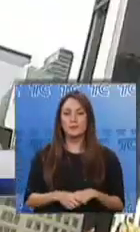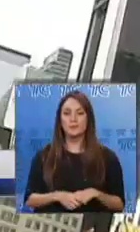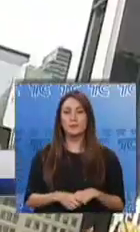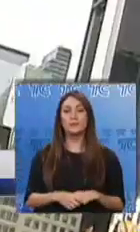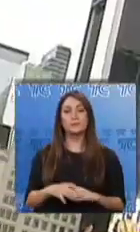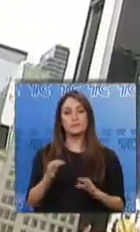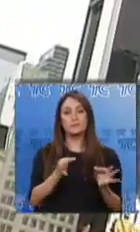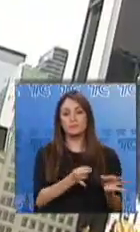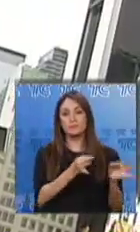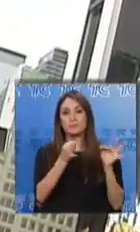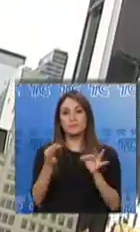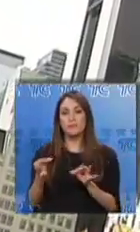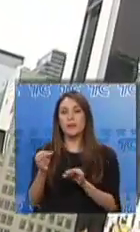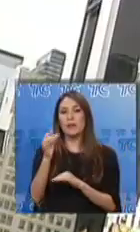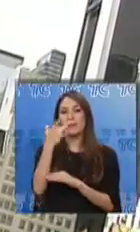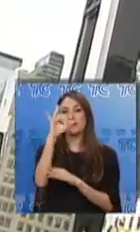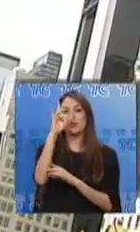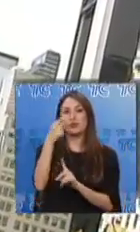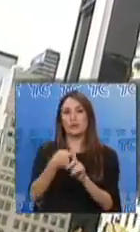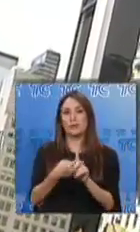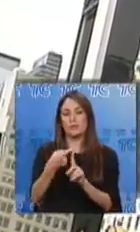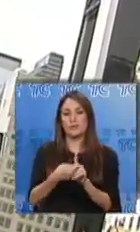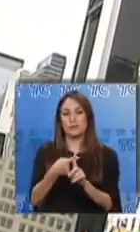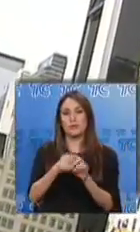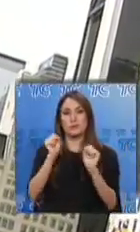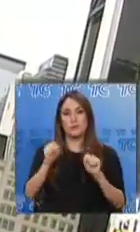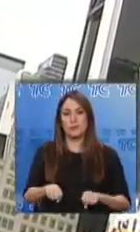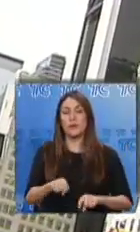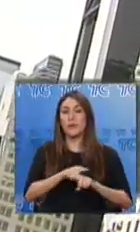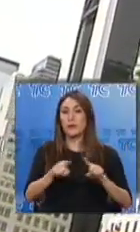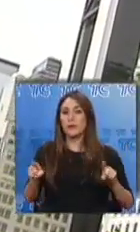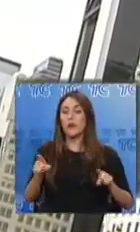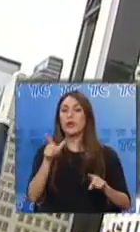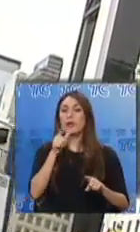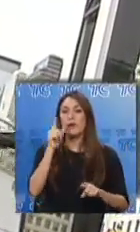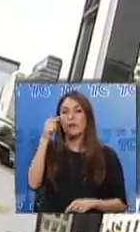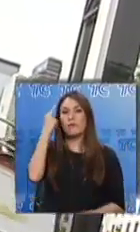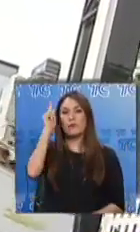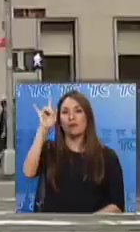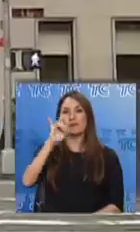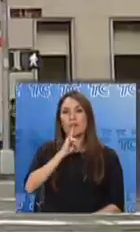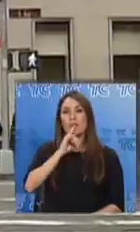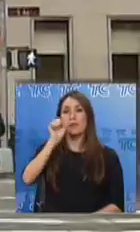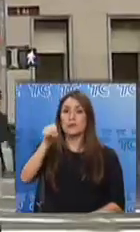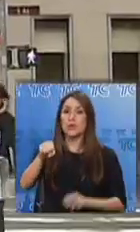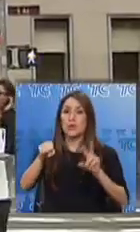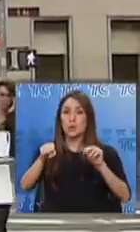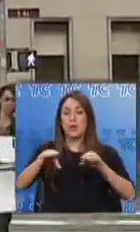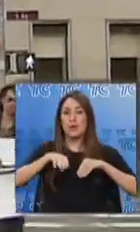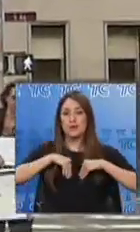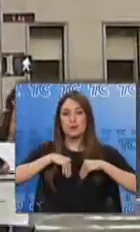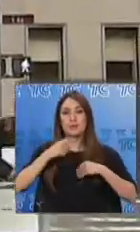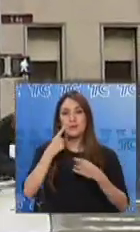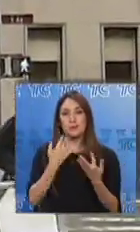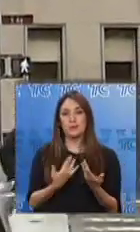Podría extenderse hasta por 18 meses. Y por el momento todo está en manos del gobierno de Estados Unidos. Cristian Hidalgo, TC Televisión.